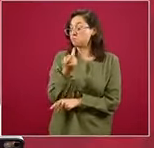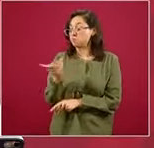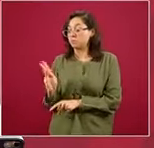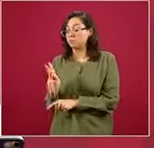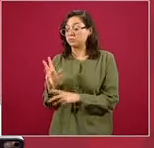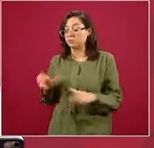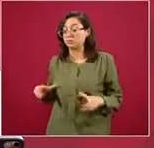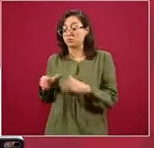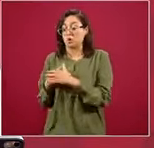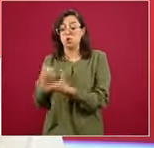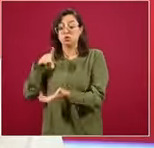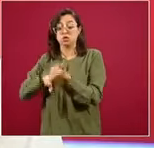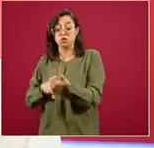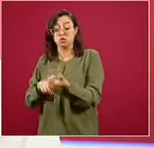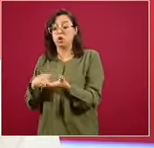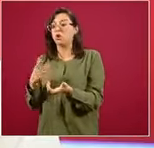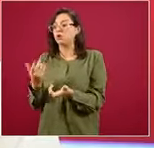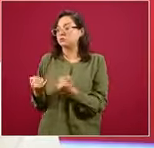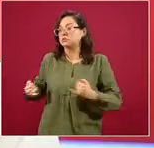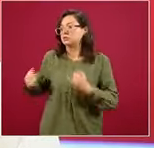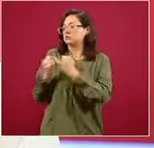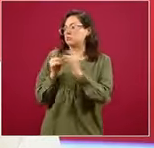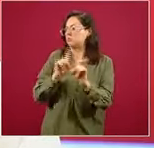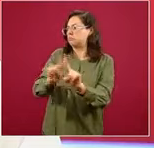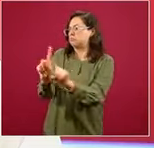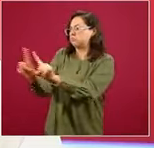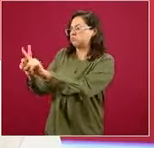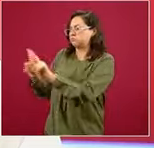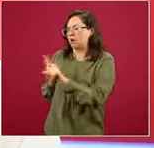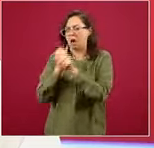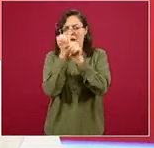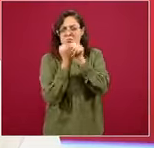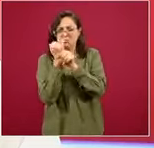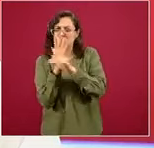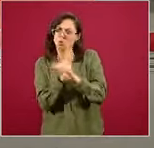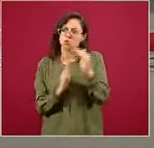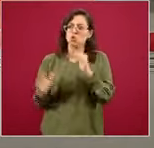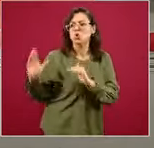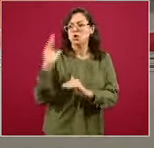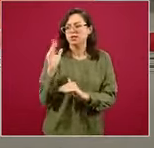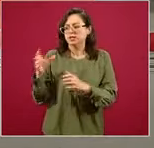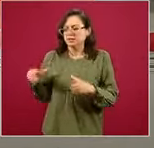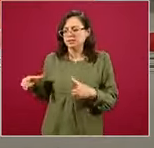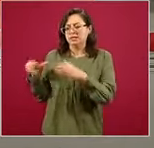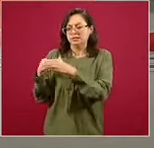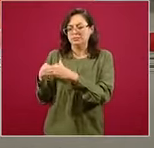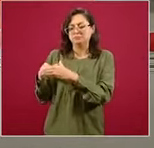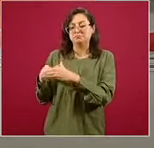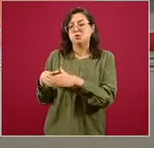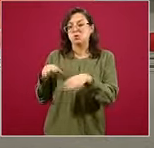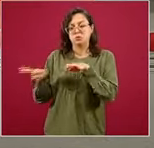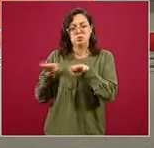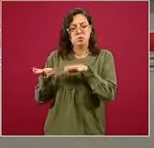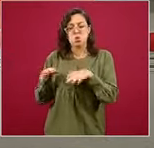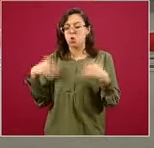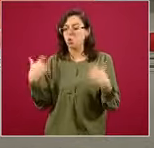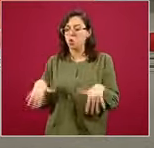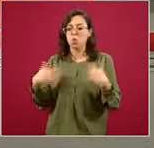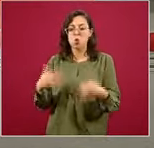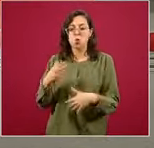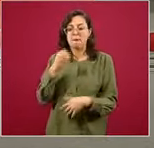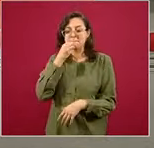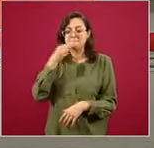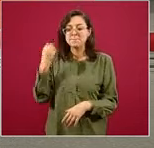coordina CONACYT y que son de instituciones públicas de investigación y educación superior, hacen un trabajo fenomenal, porque